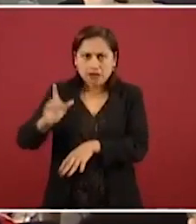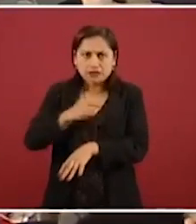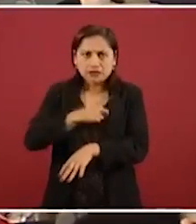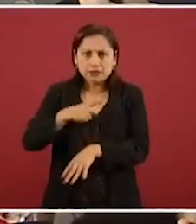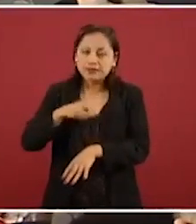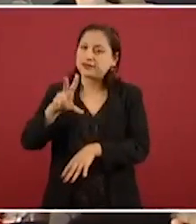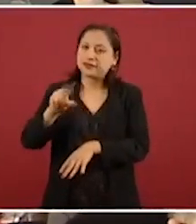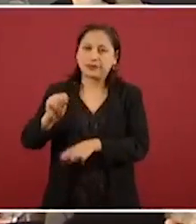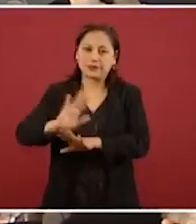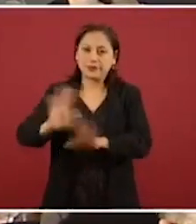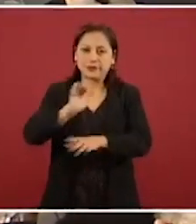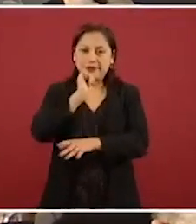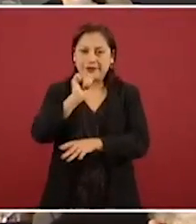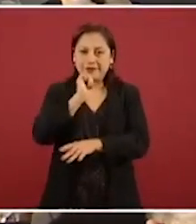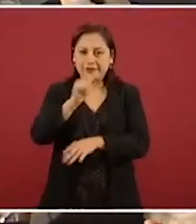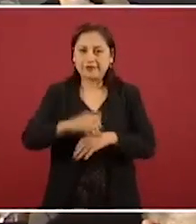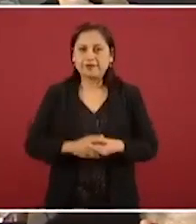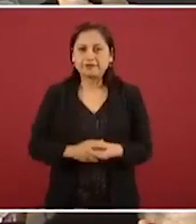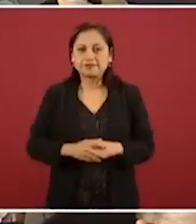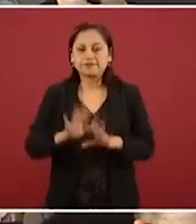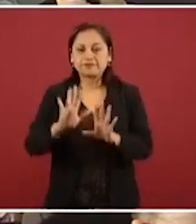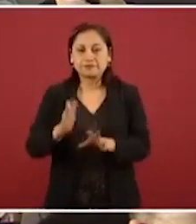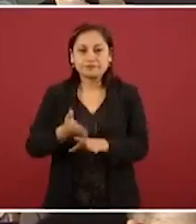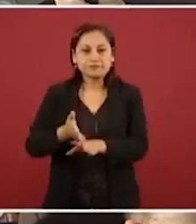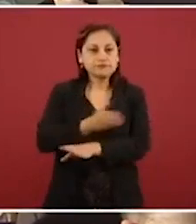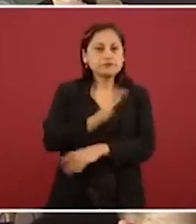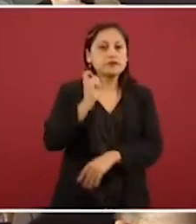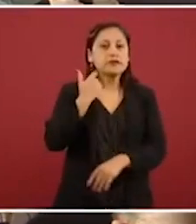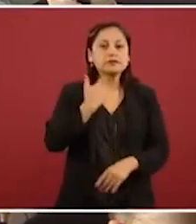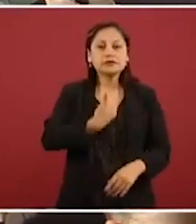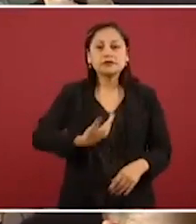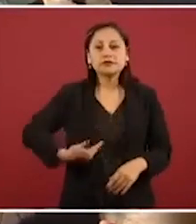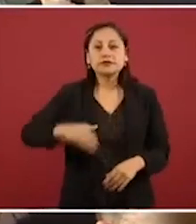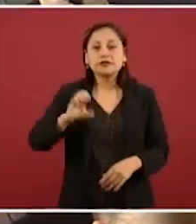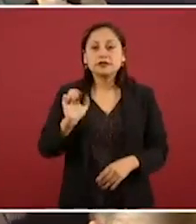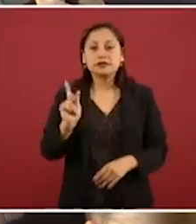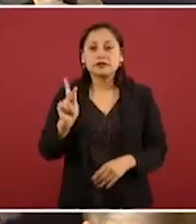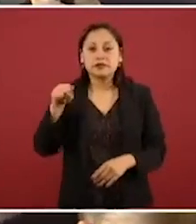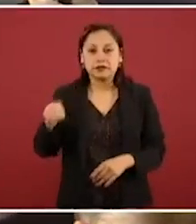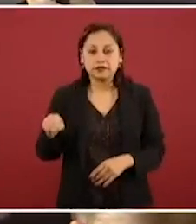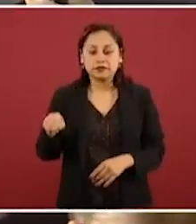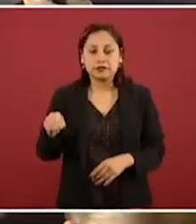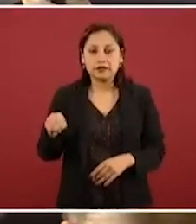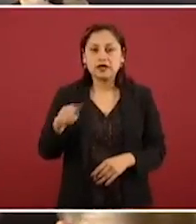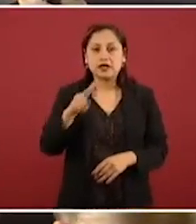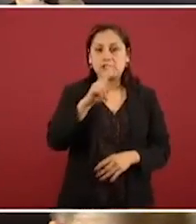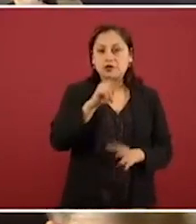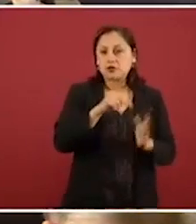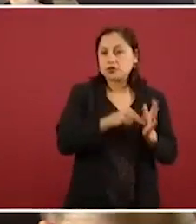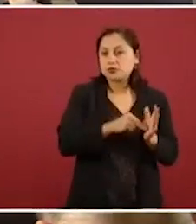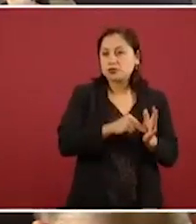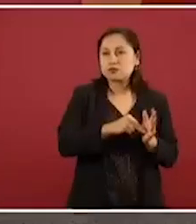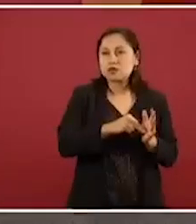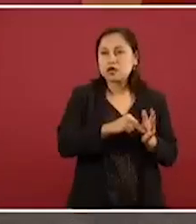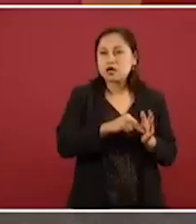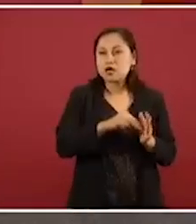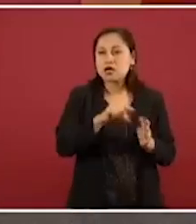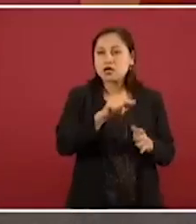Con Peña, el último año fue, si mal no